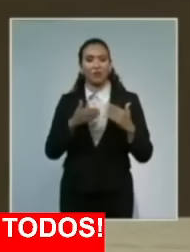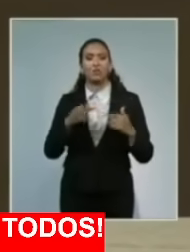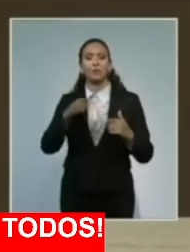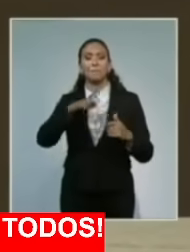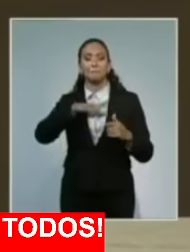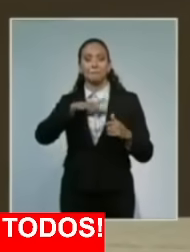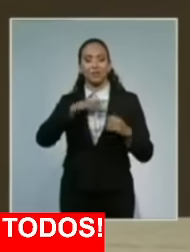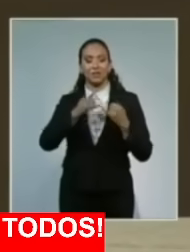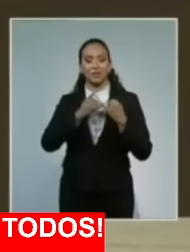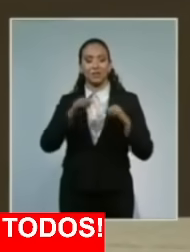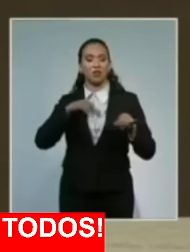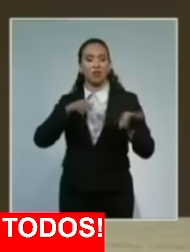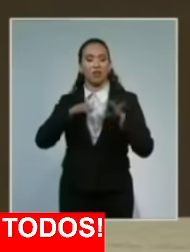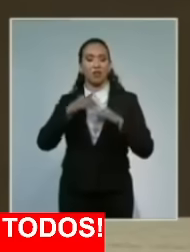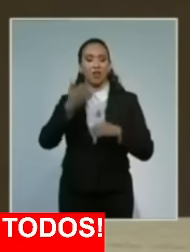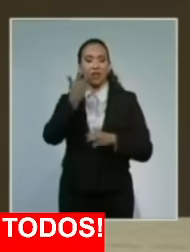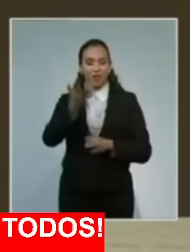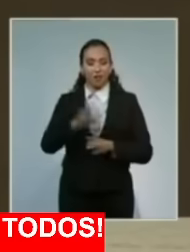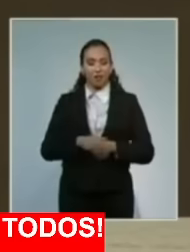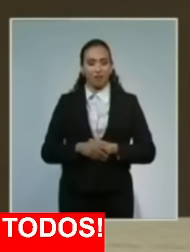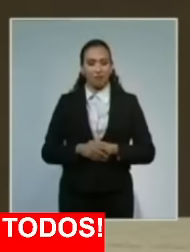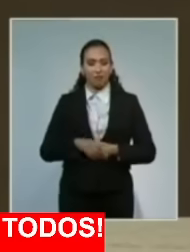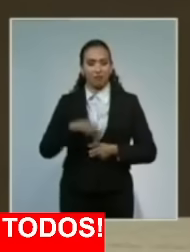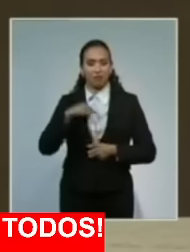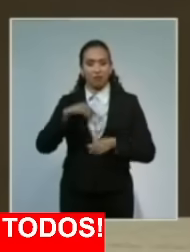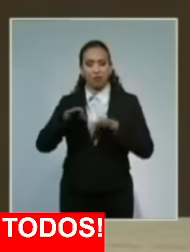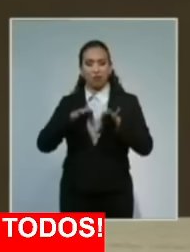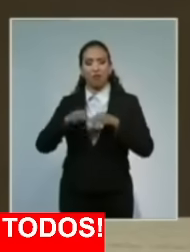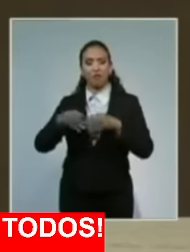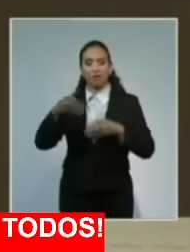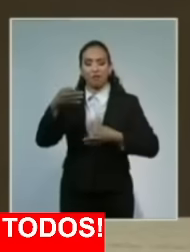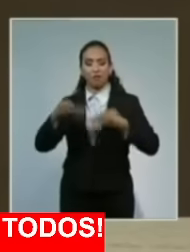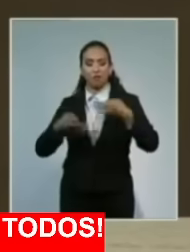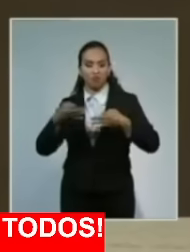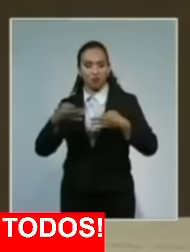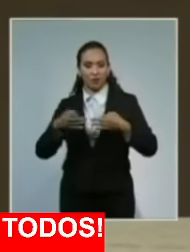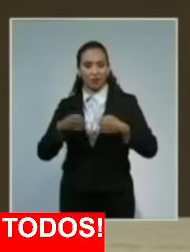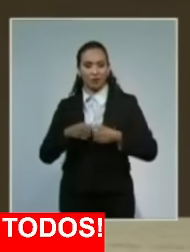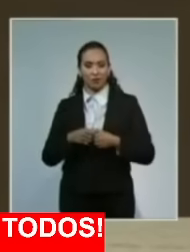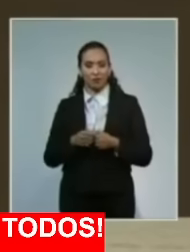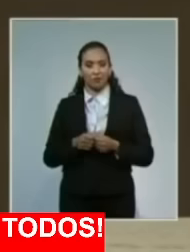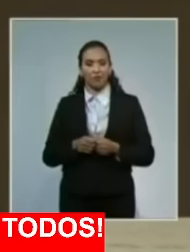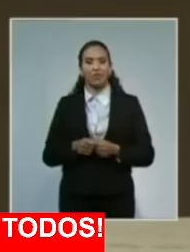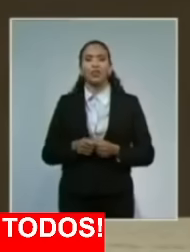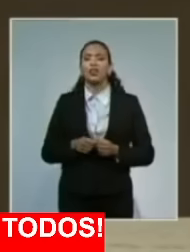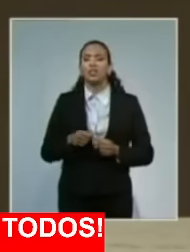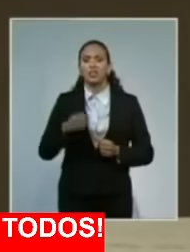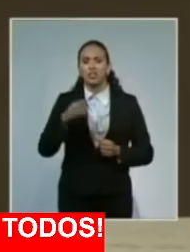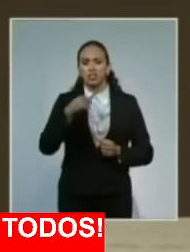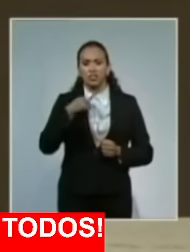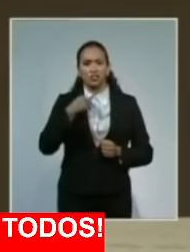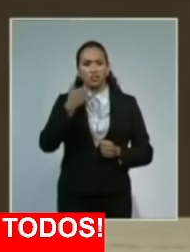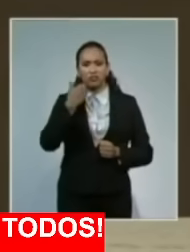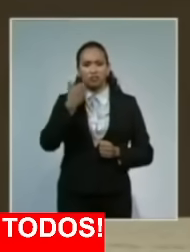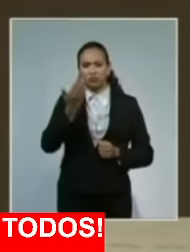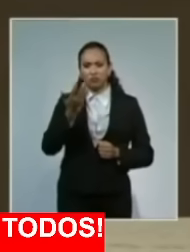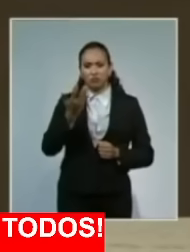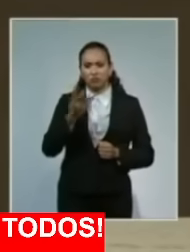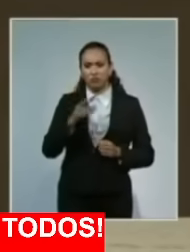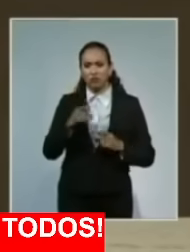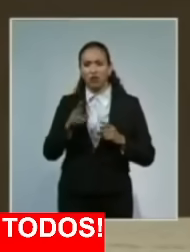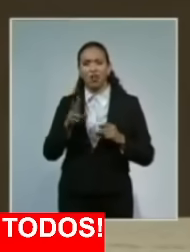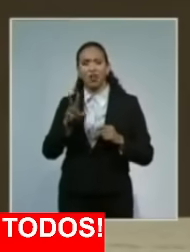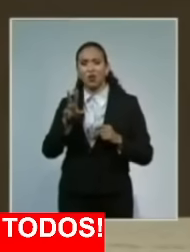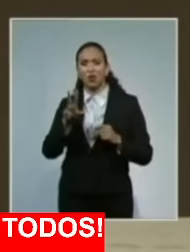mi independencia como juzgador y sin concesiones a nadie